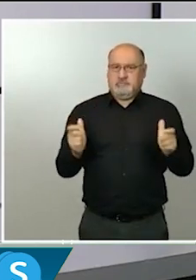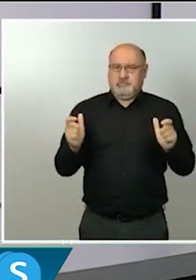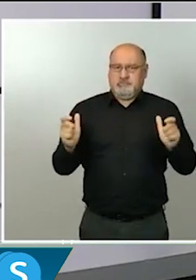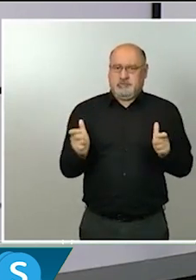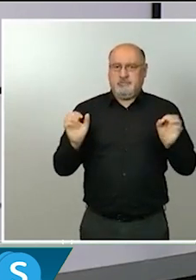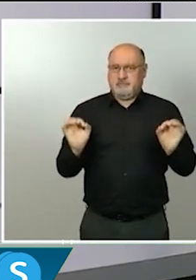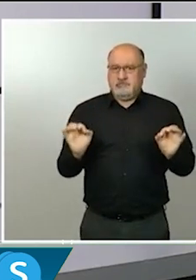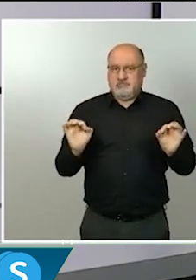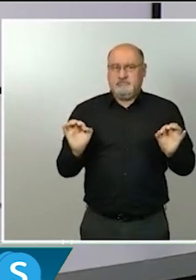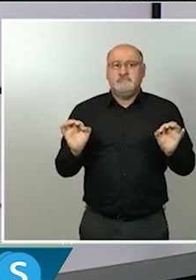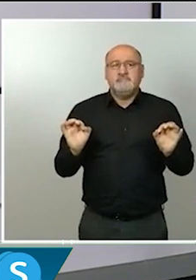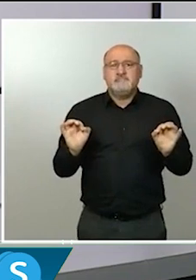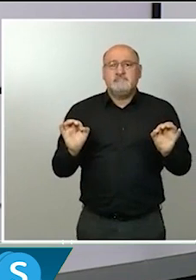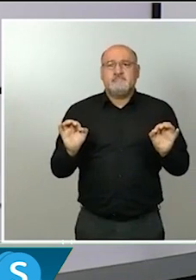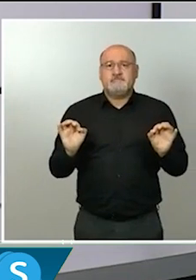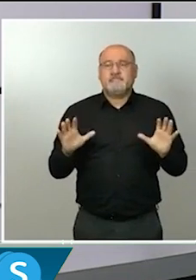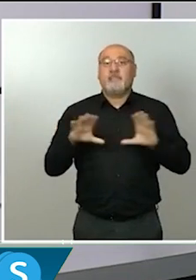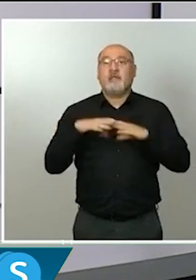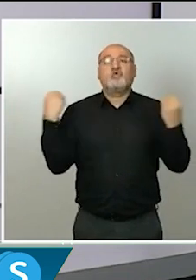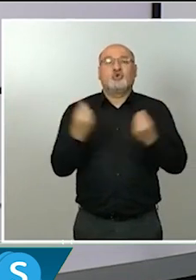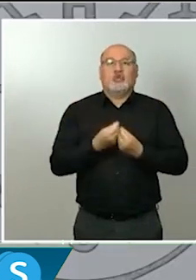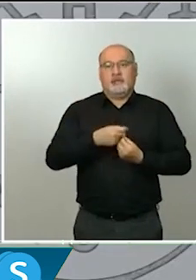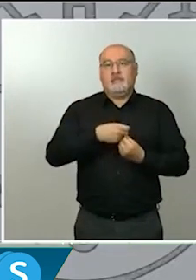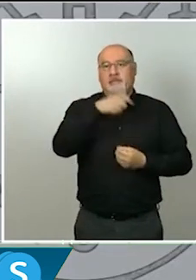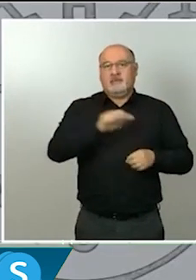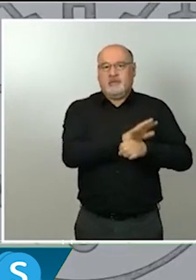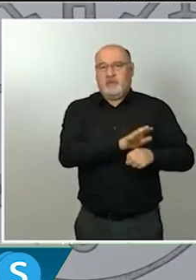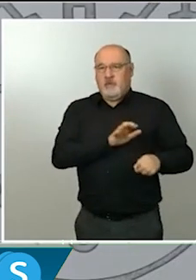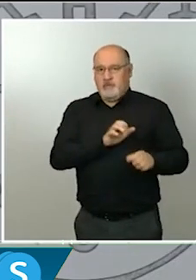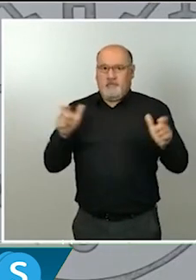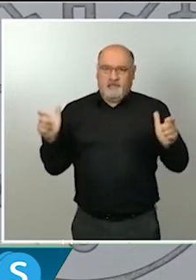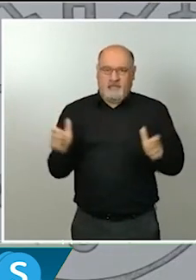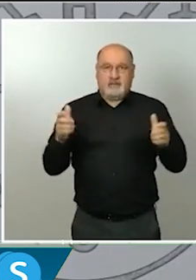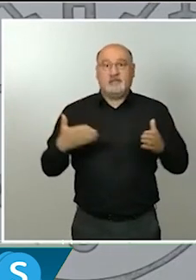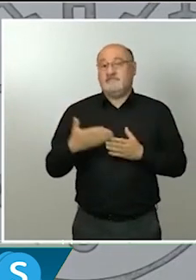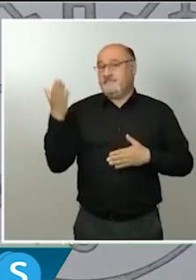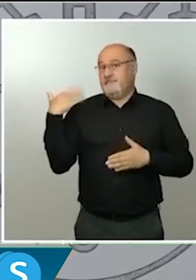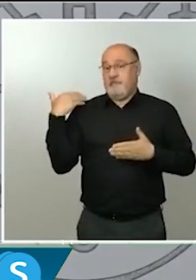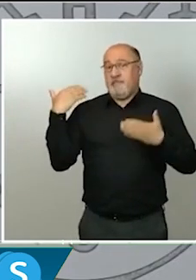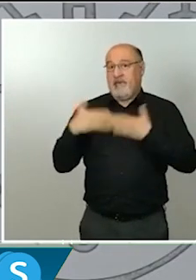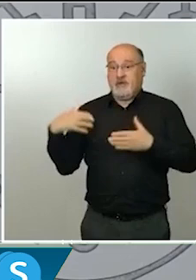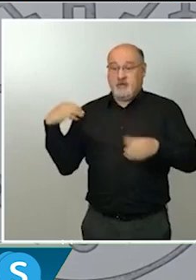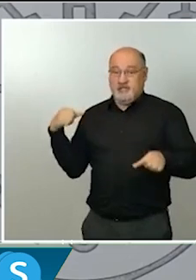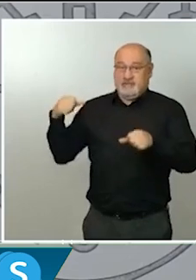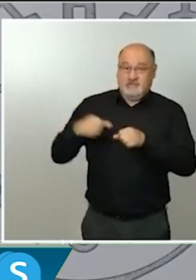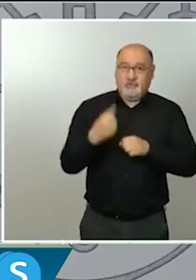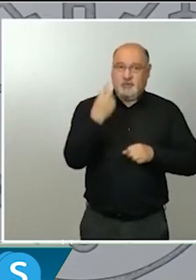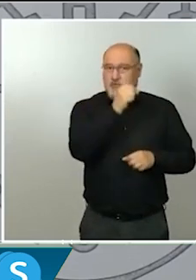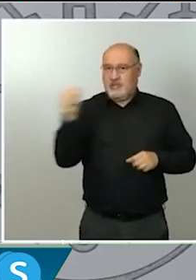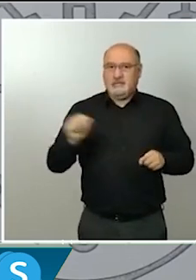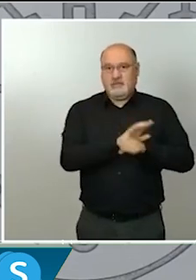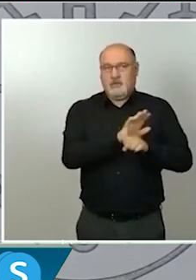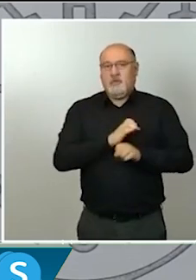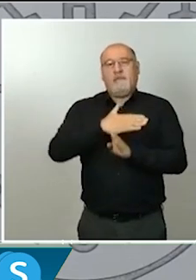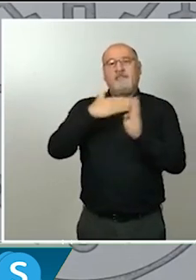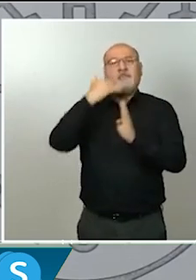retroceso en la desescalada, que como bien apuntabais al inicio del programa, pues supone volver pues hace un año, cuando no había